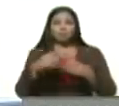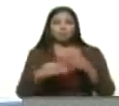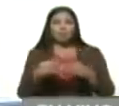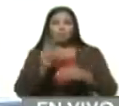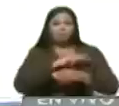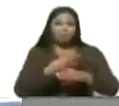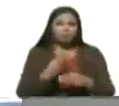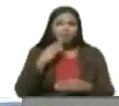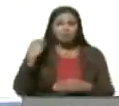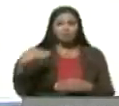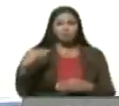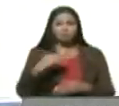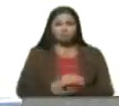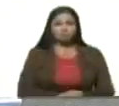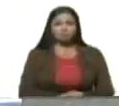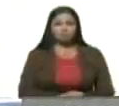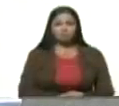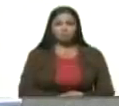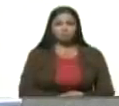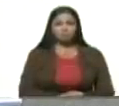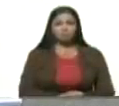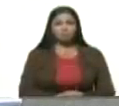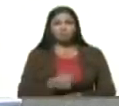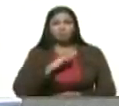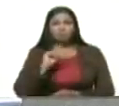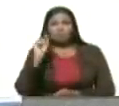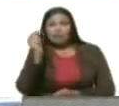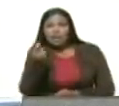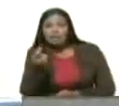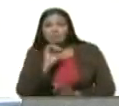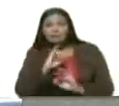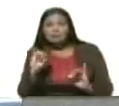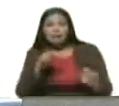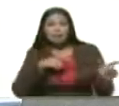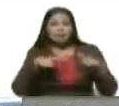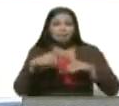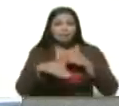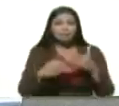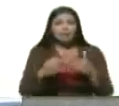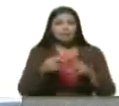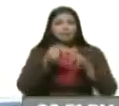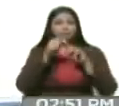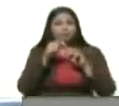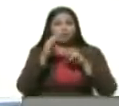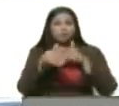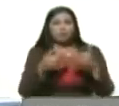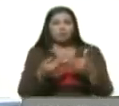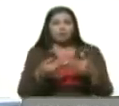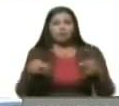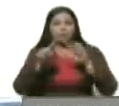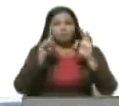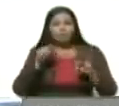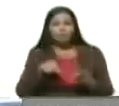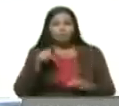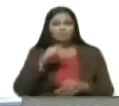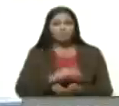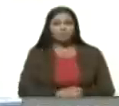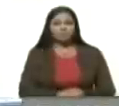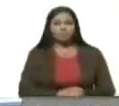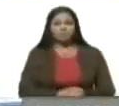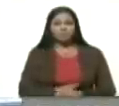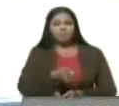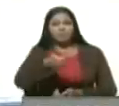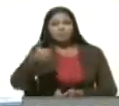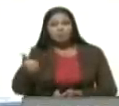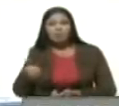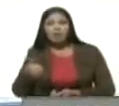fuerza de la juventud. Mira que estamos casi listos para la selección de los candidatos, de los